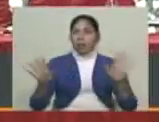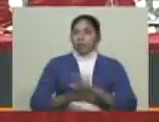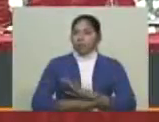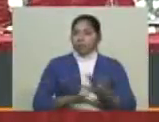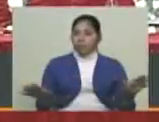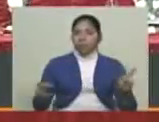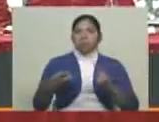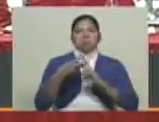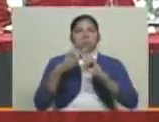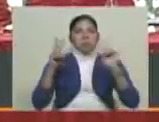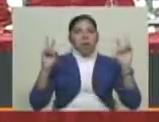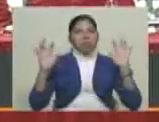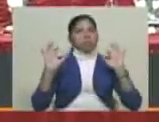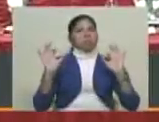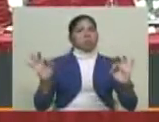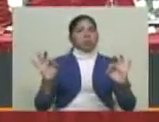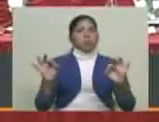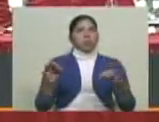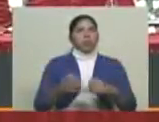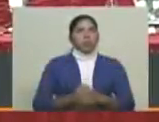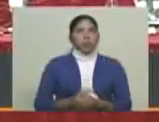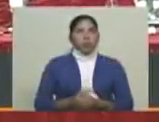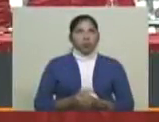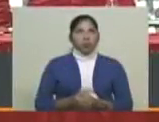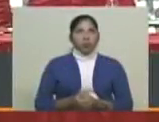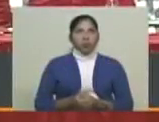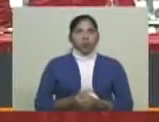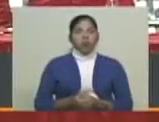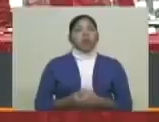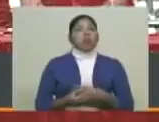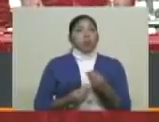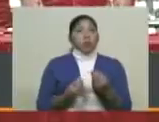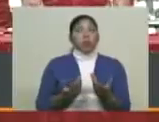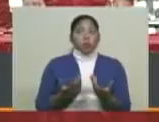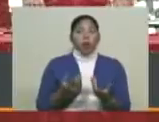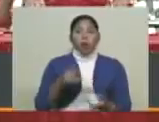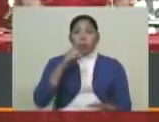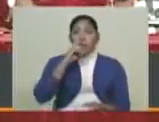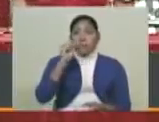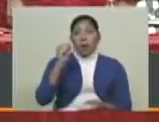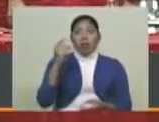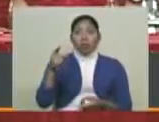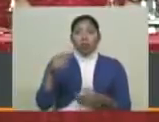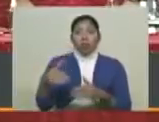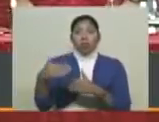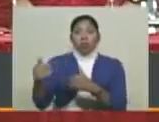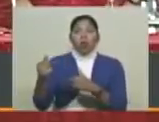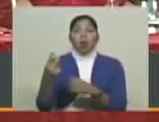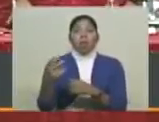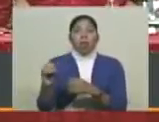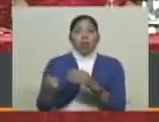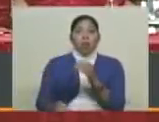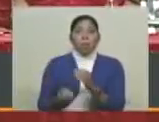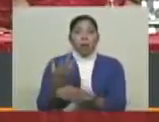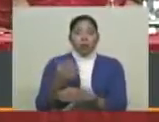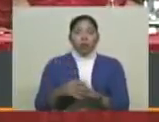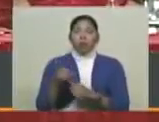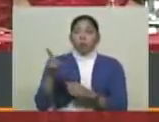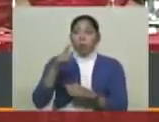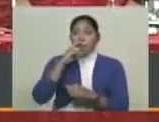Y la paz pasa, hermanos y hermanas, por el triunfo de Nicolás Maduro el día 20 de mayo. Nicolás